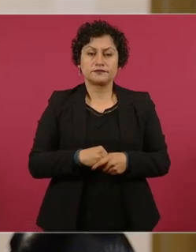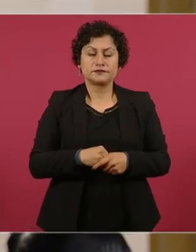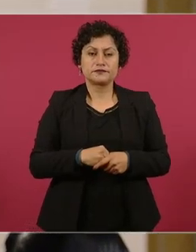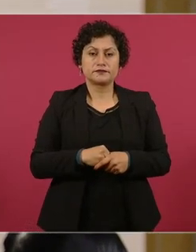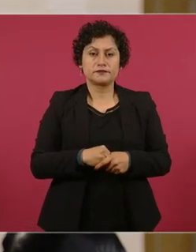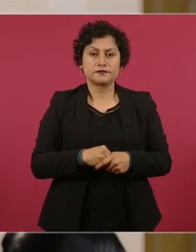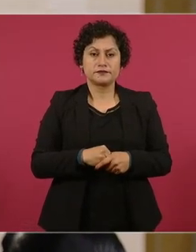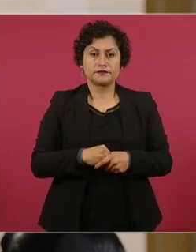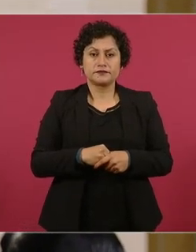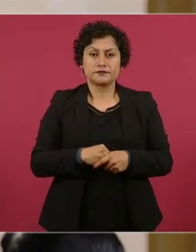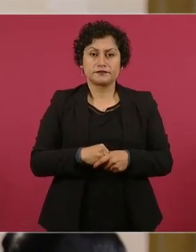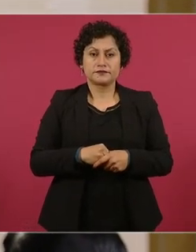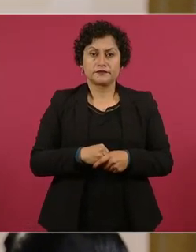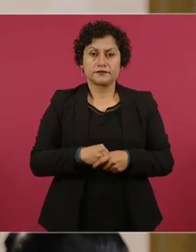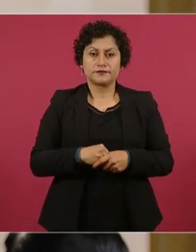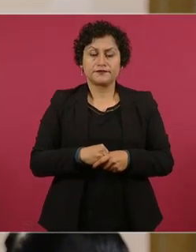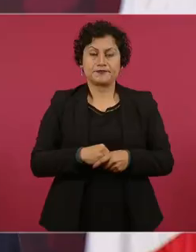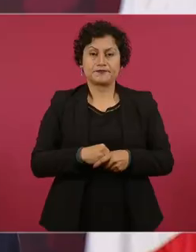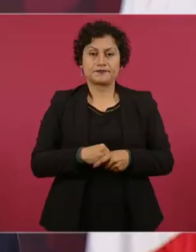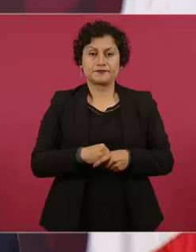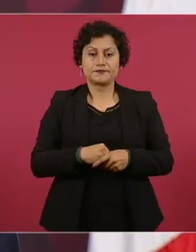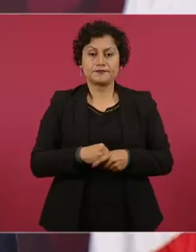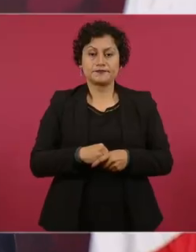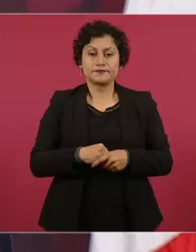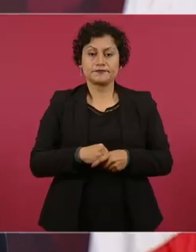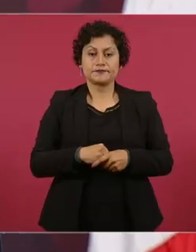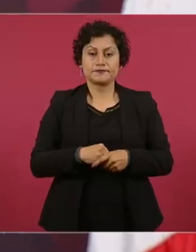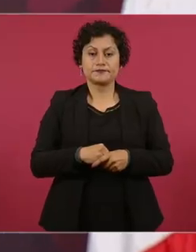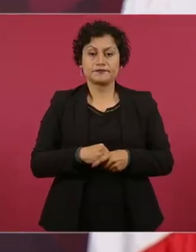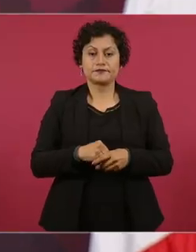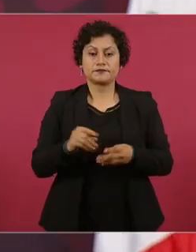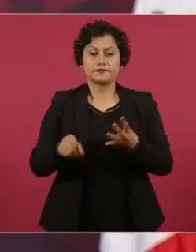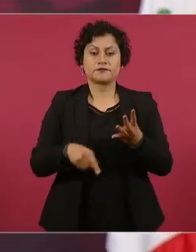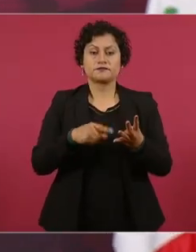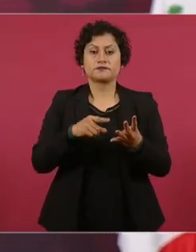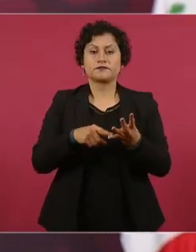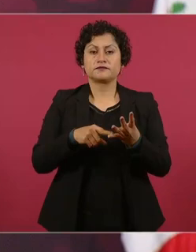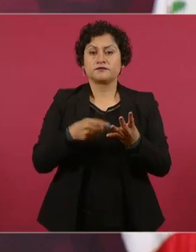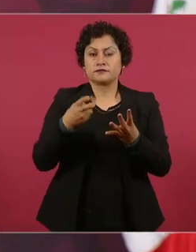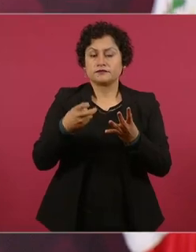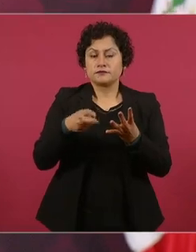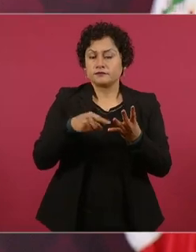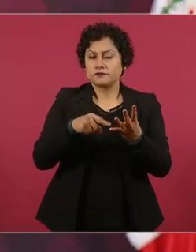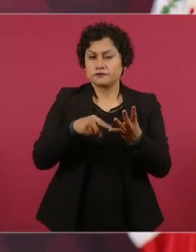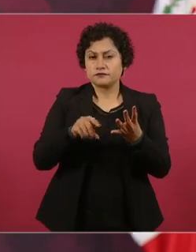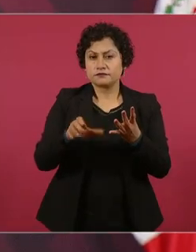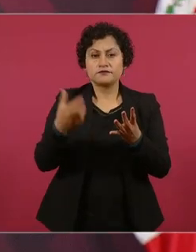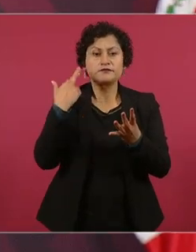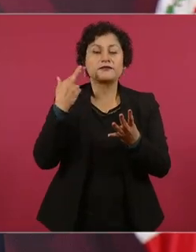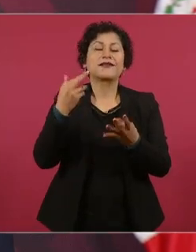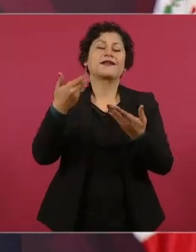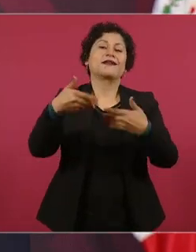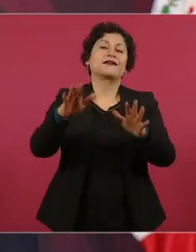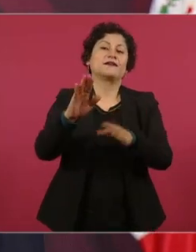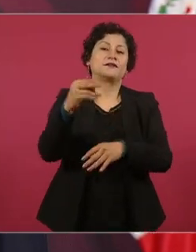de Olegario. Sí, imagen. Imagen,